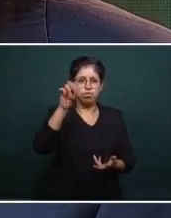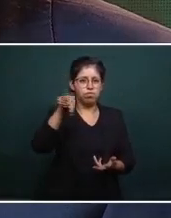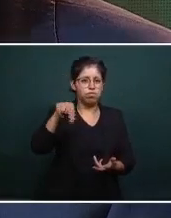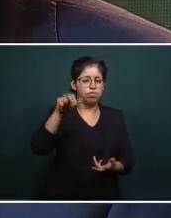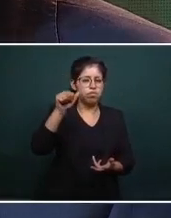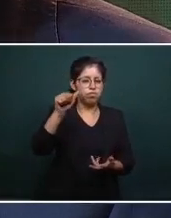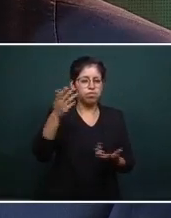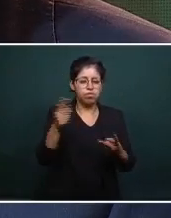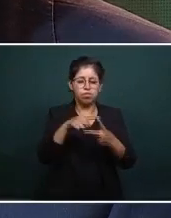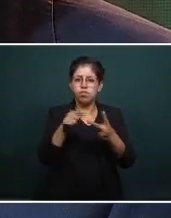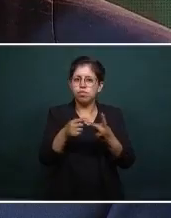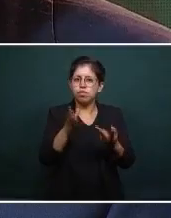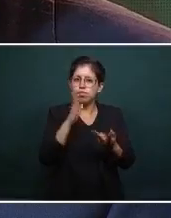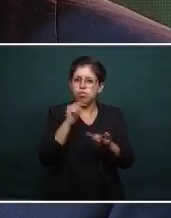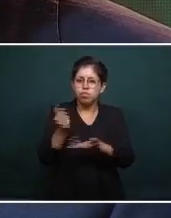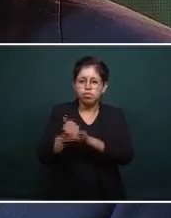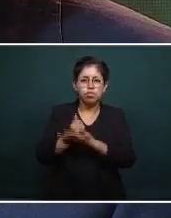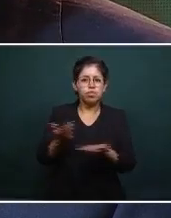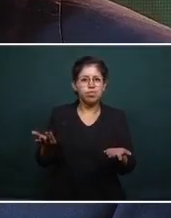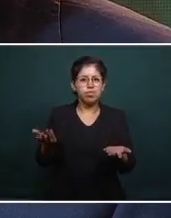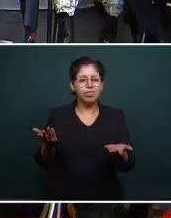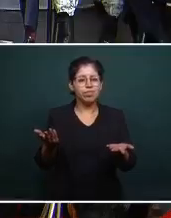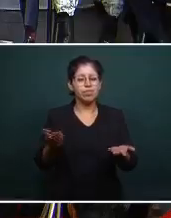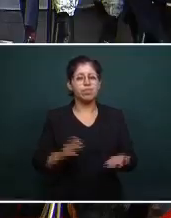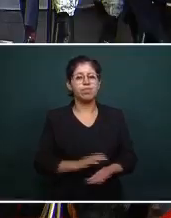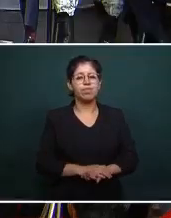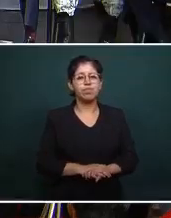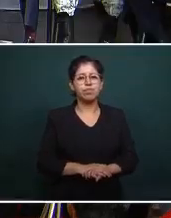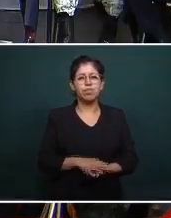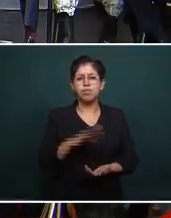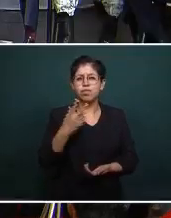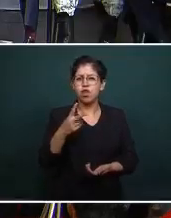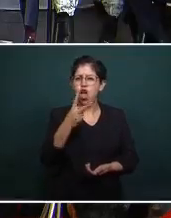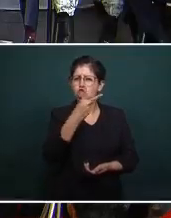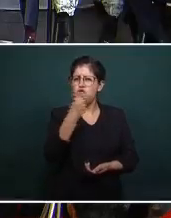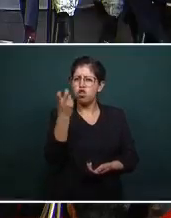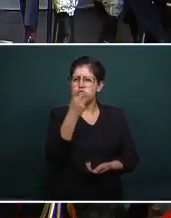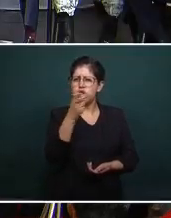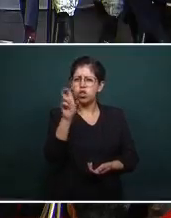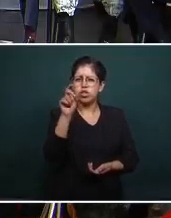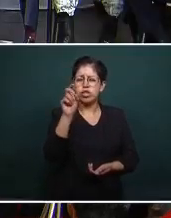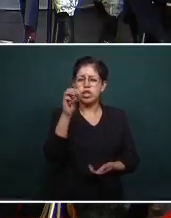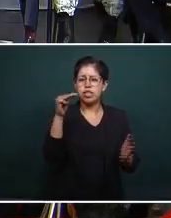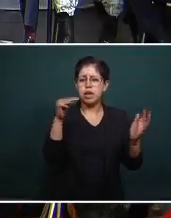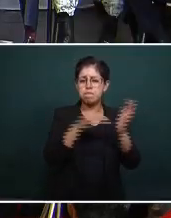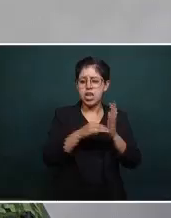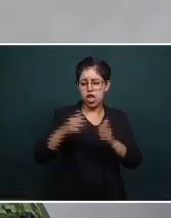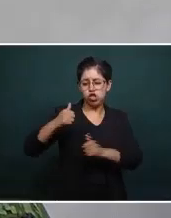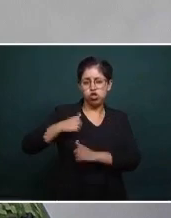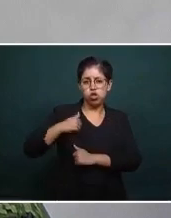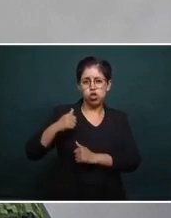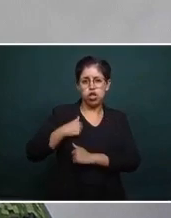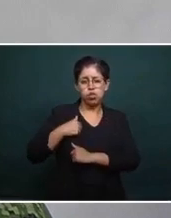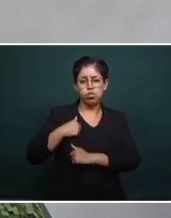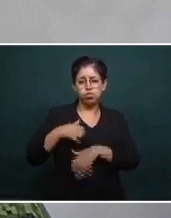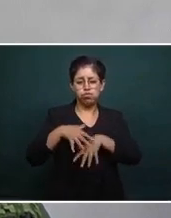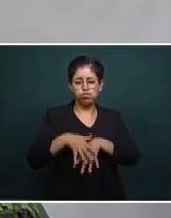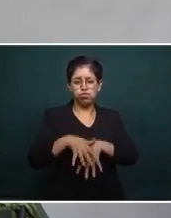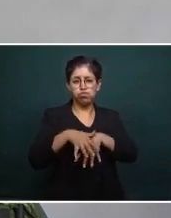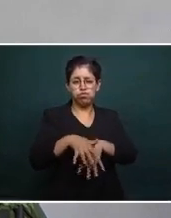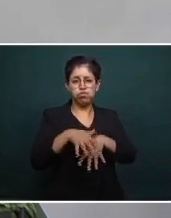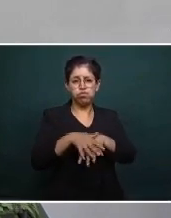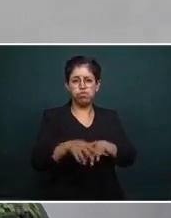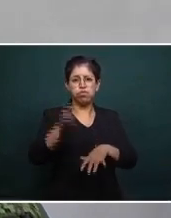en el caso del Ejército, alrededor de 230,000 elementos. En la